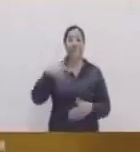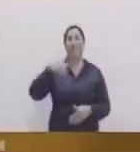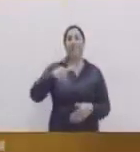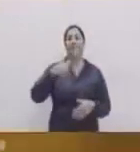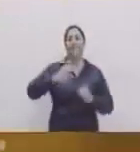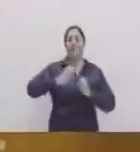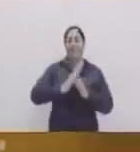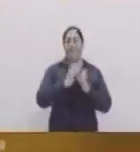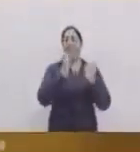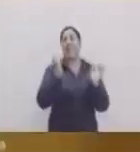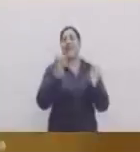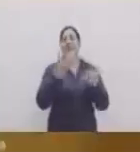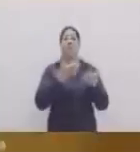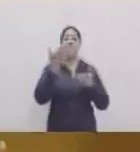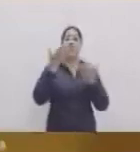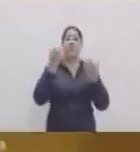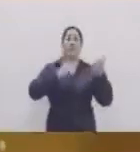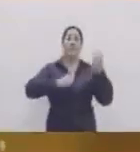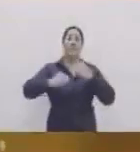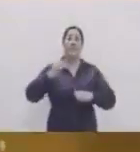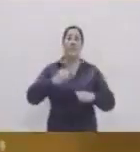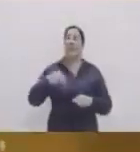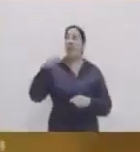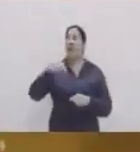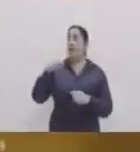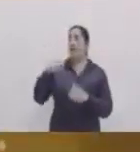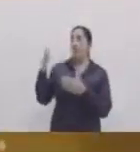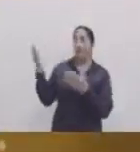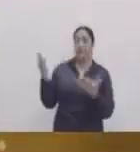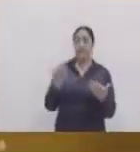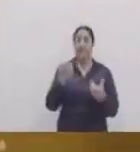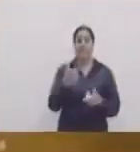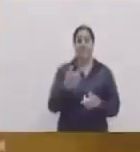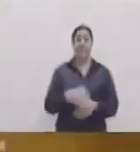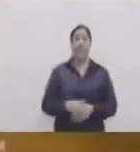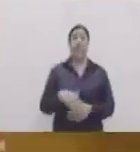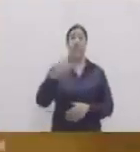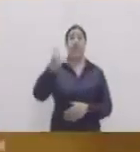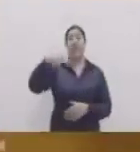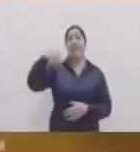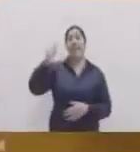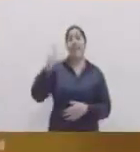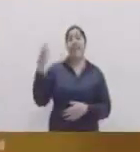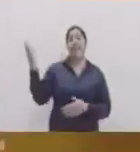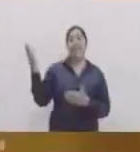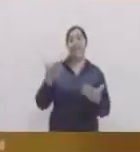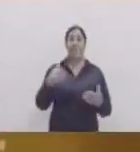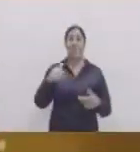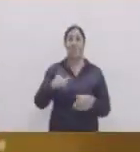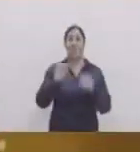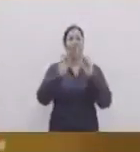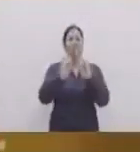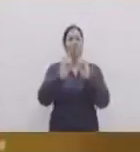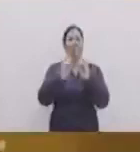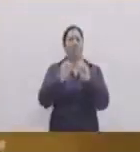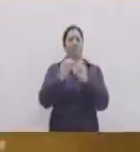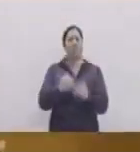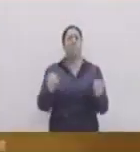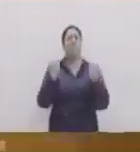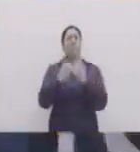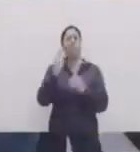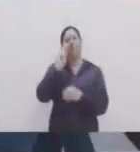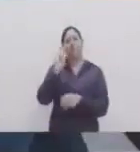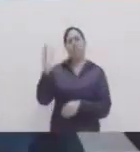Bienvenidos al segmento de expresión artística. Hoy nos acompaña nuevamente Ana María Córdoba para seguirnos enseñando un poco más sobre artes